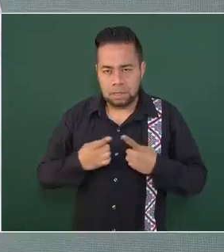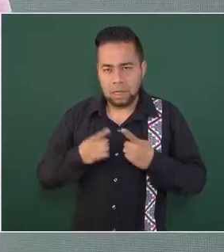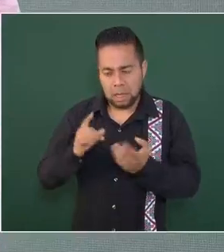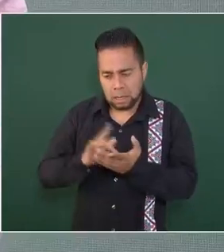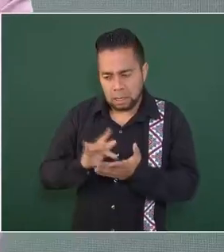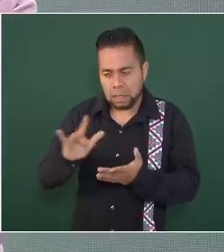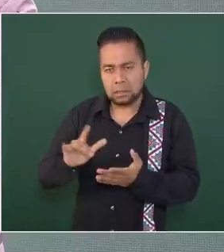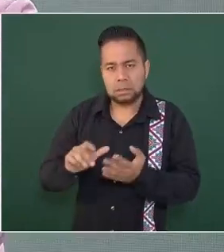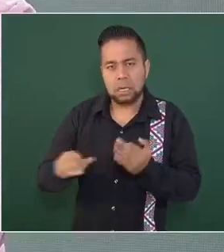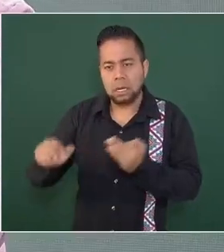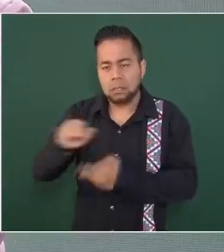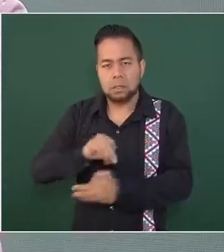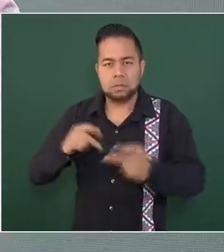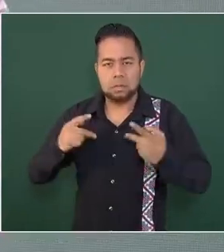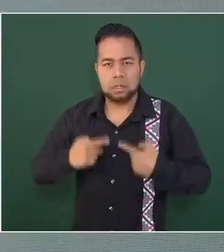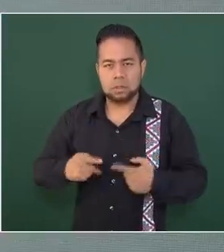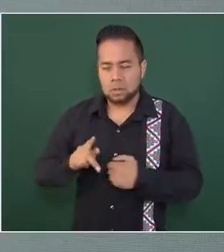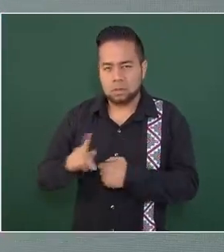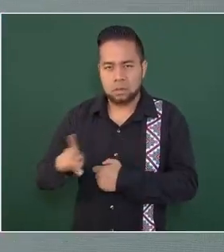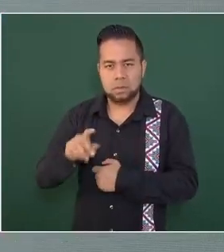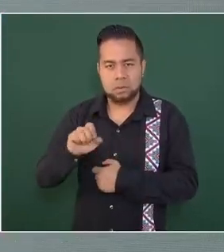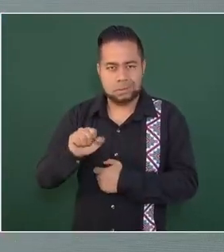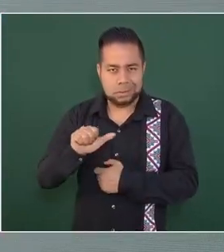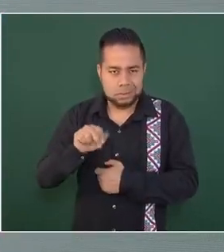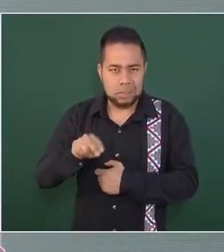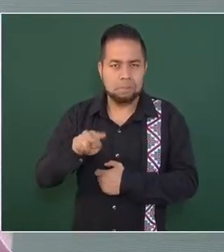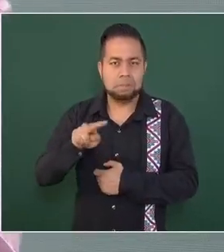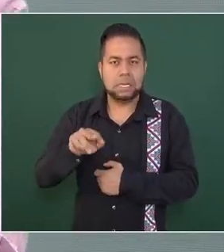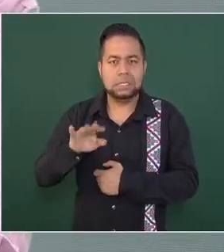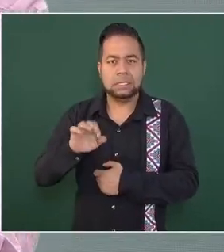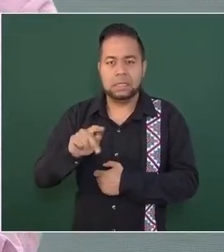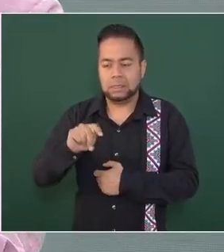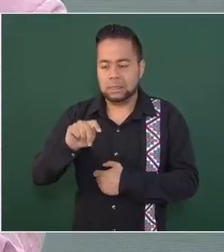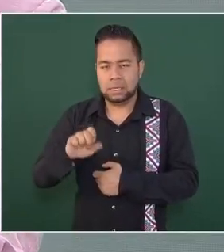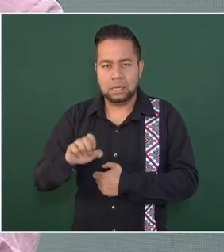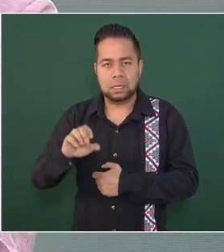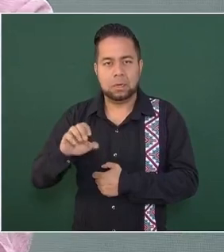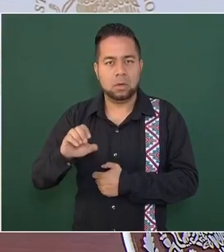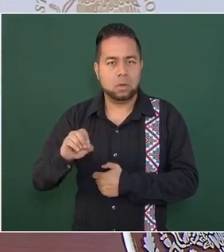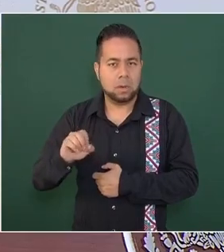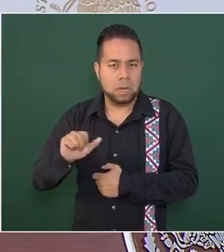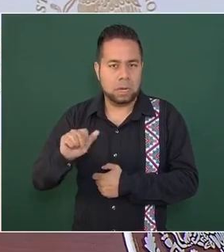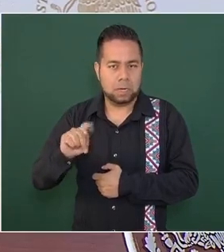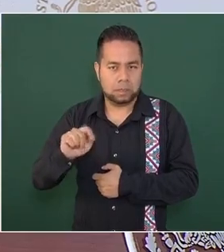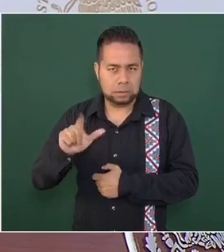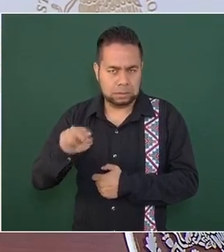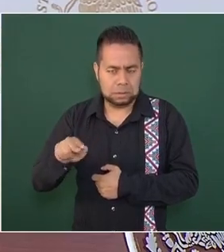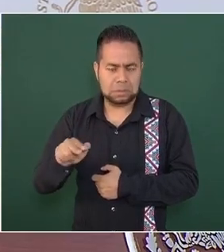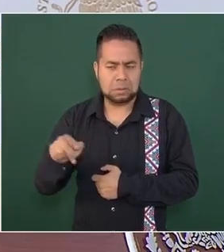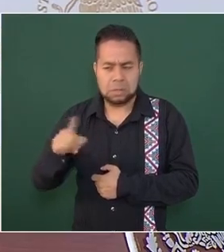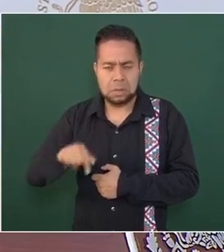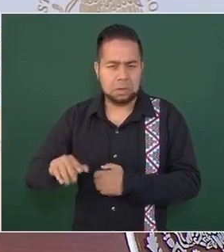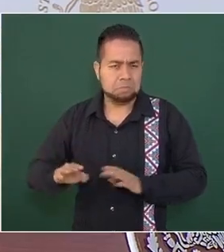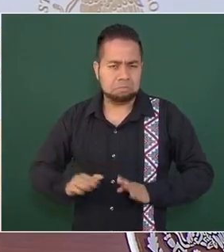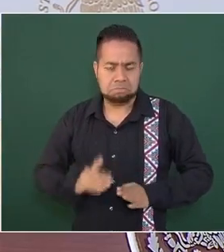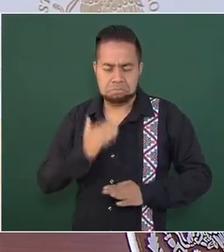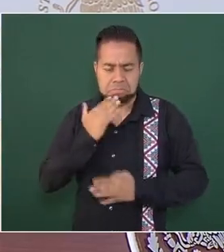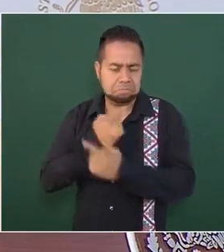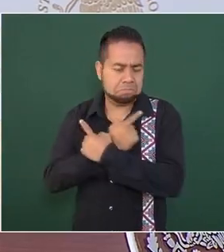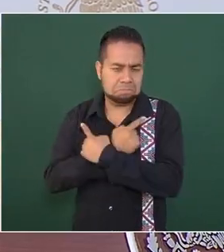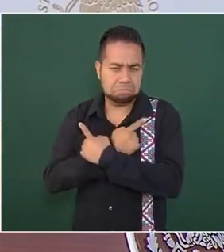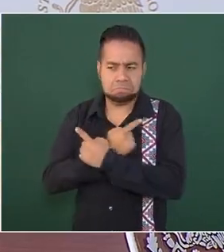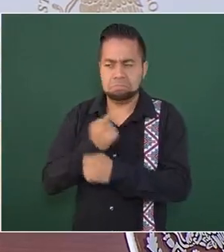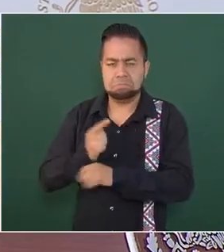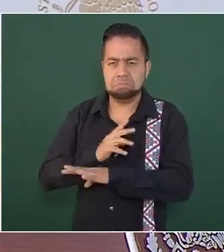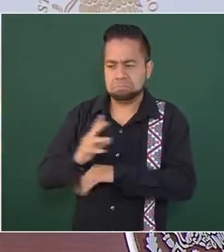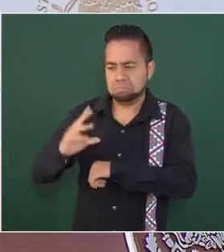de San Vicente Coatlán porque se han portado muy bien nos han permitido